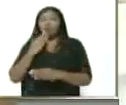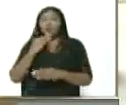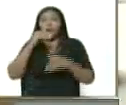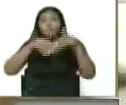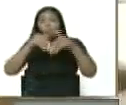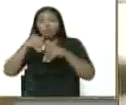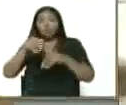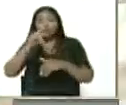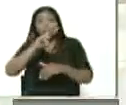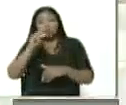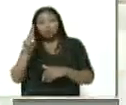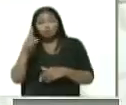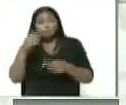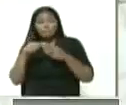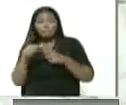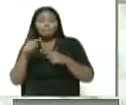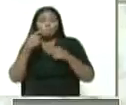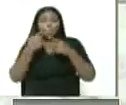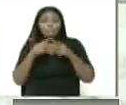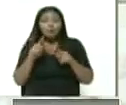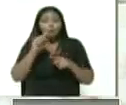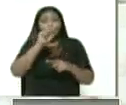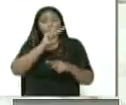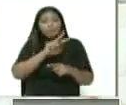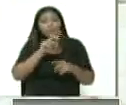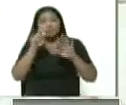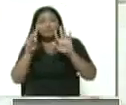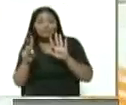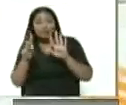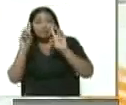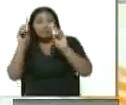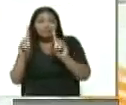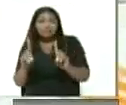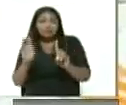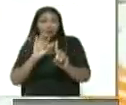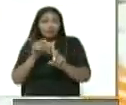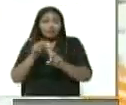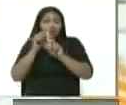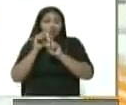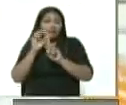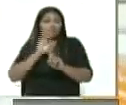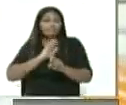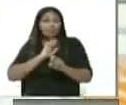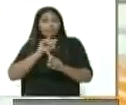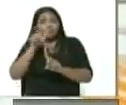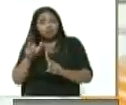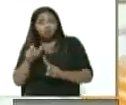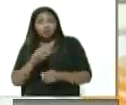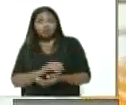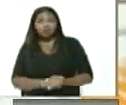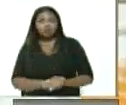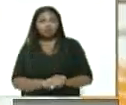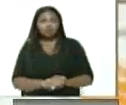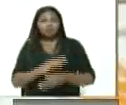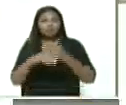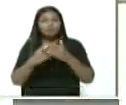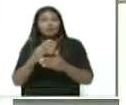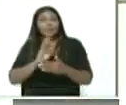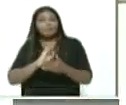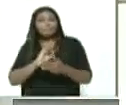votan el 21 pero el 26 ellos deciden y eligen a sus a sus personas y aunque ellos mismos